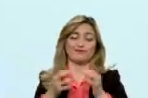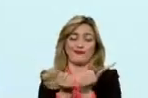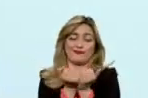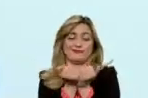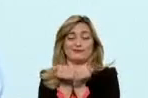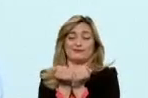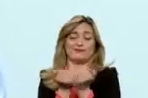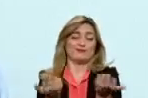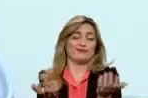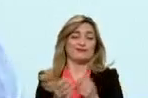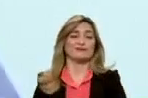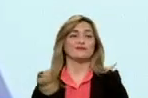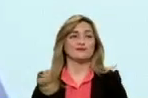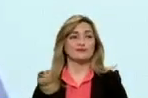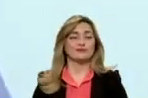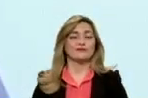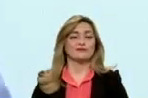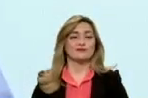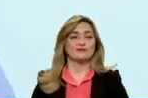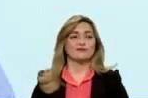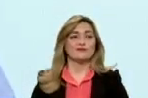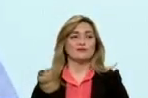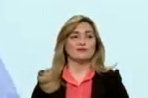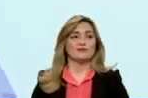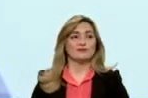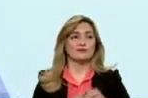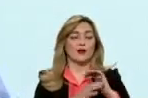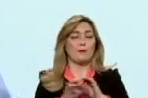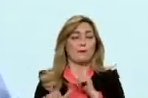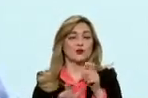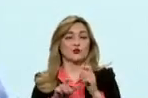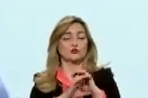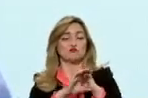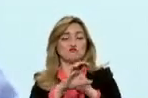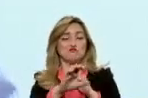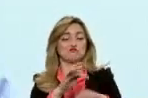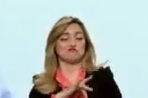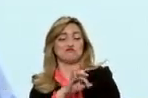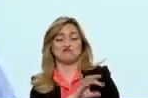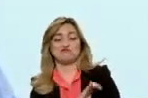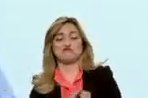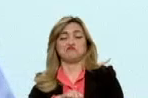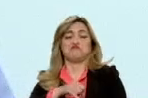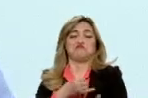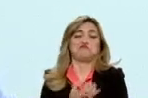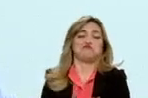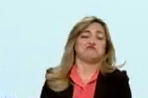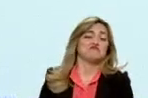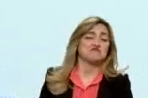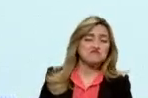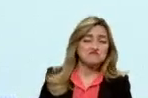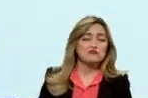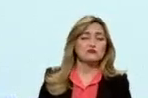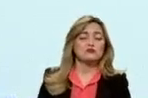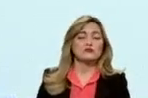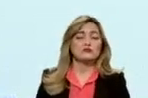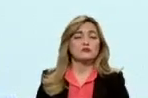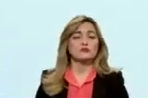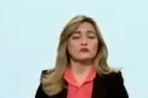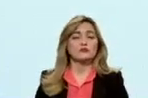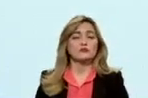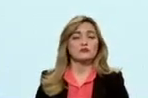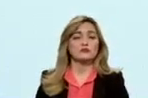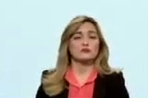visto abocados, por ejemplo, a un abandono del servicio por parte de los operadores. ¿Justificado por qué? Por la